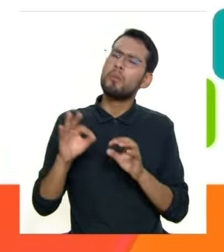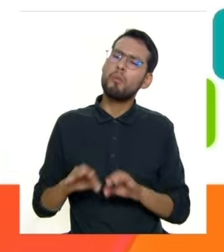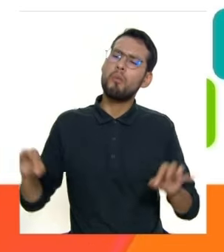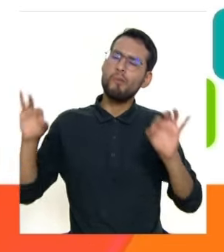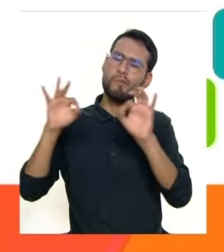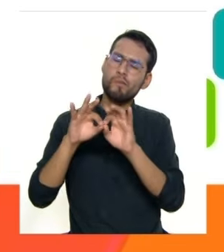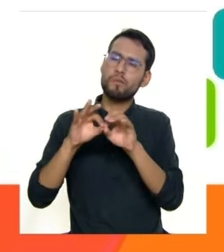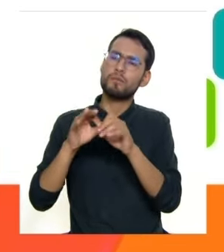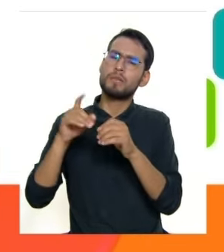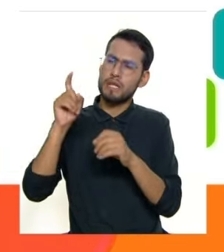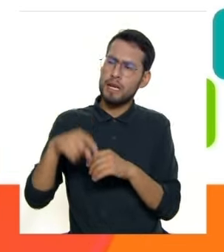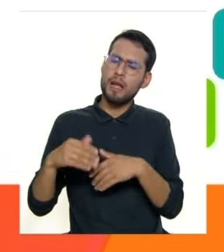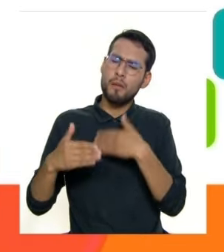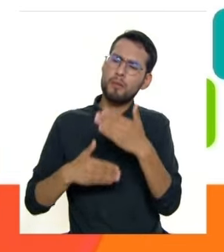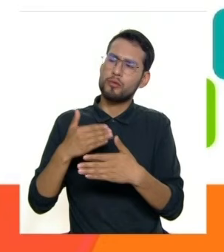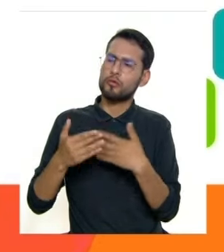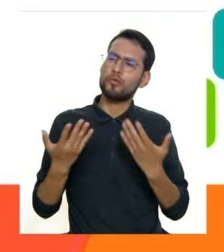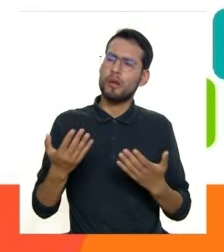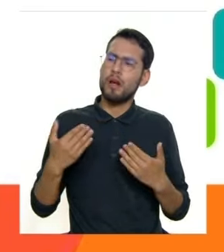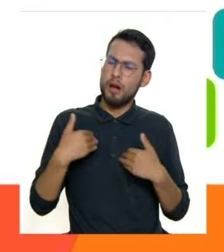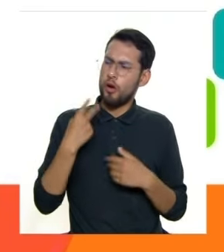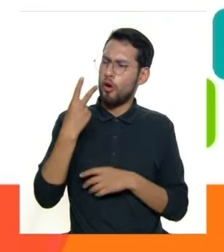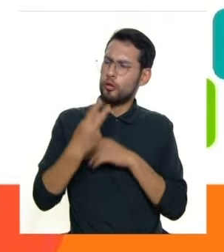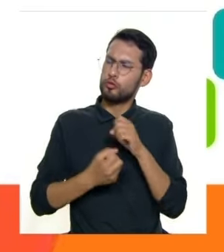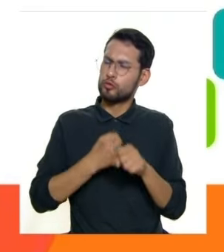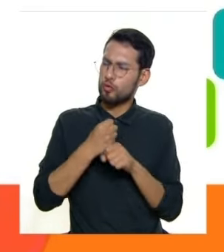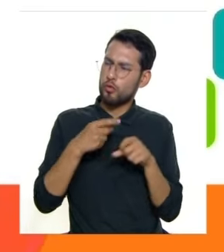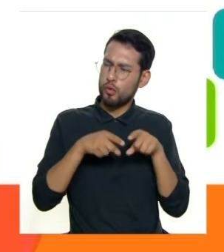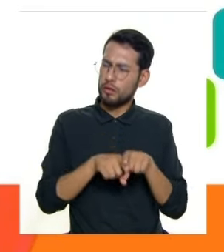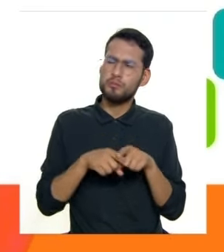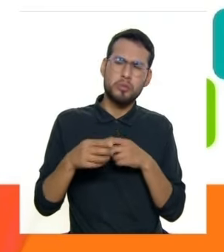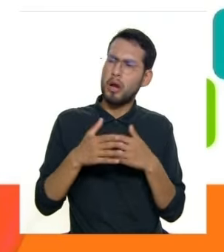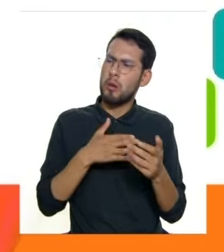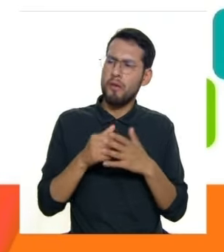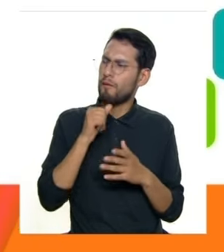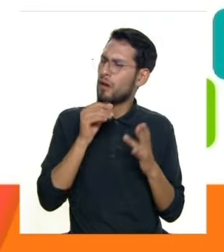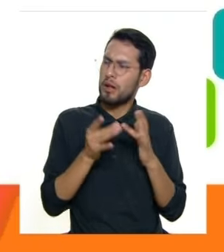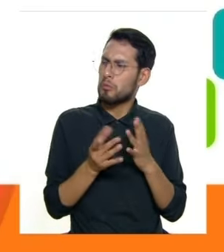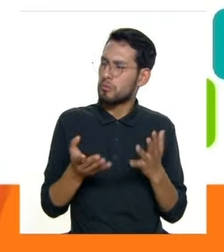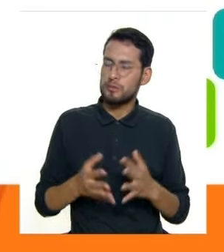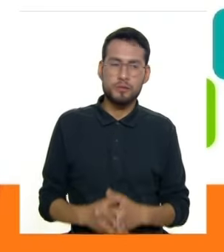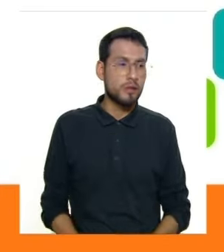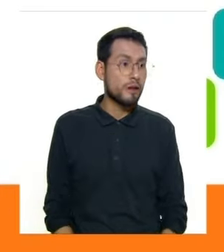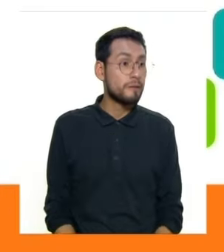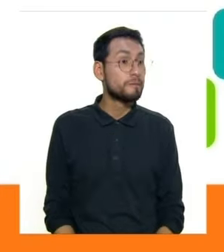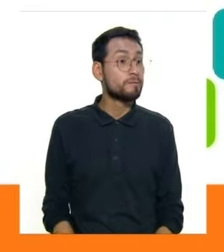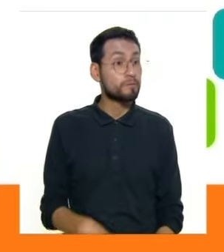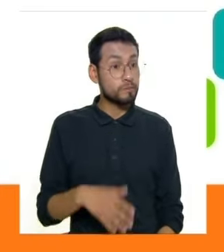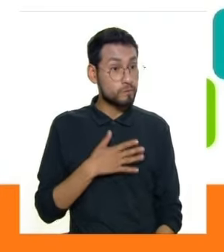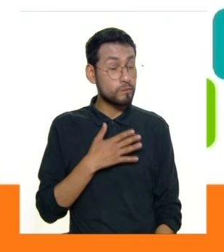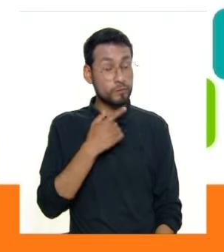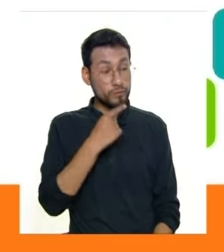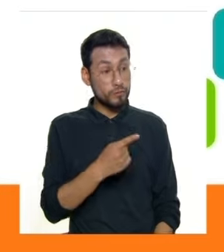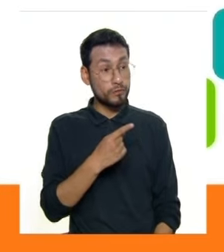hacer pasar por este proceso ya cuando tienes 2 años de convivencia, a pesar de no estar casados? Como yo siempre